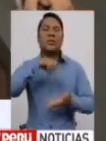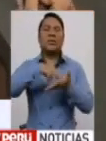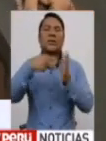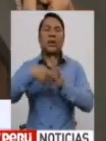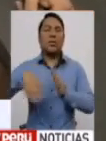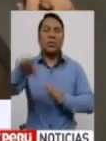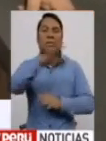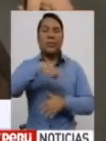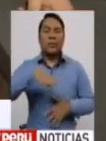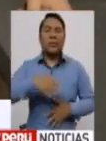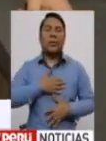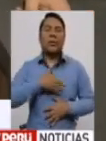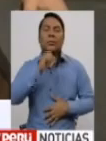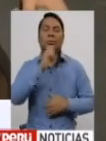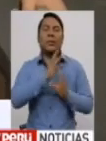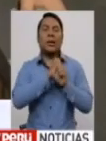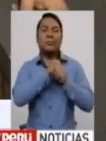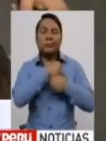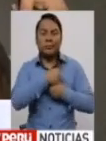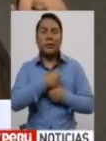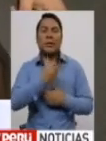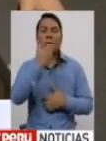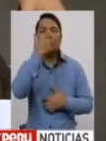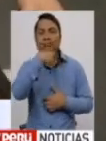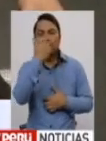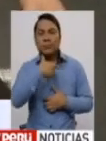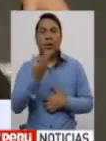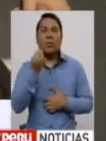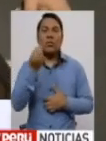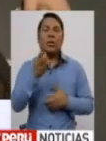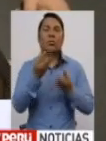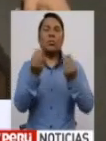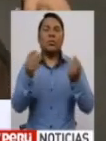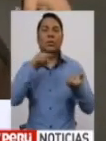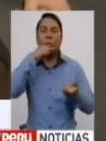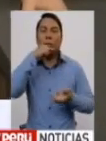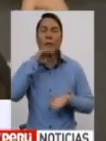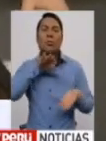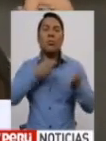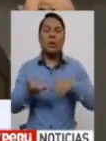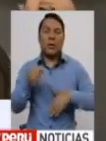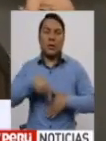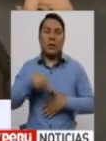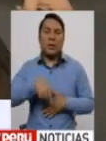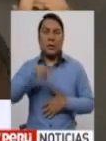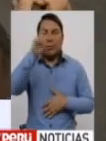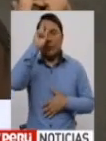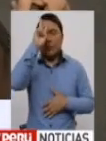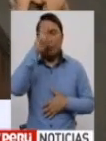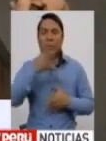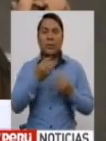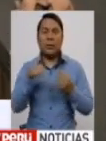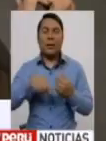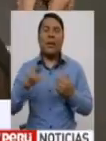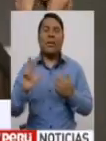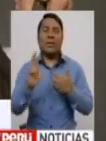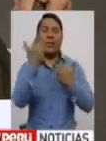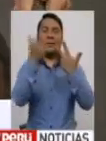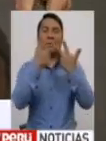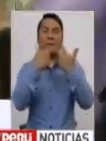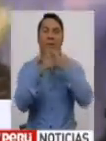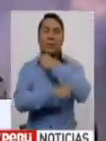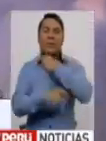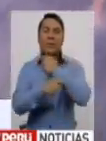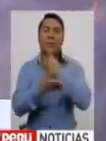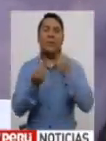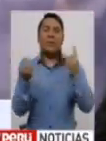muchas mujeres mueren en el país. Al mes mueren 11 mujeres. Somos el tercer país con más índices de